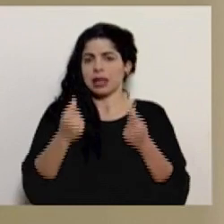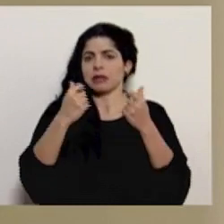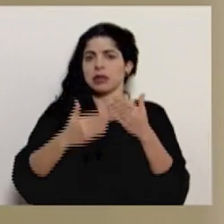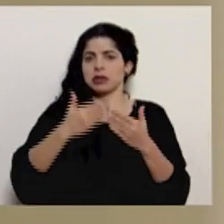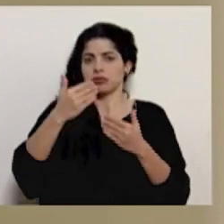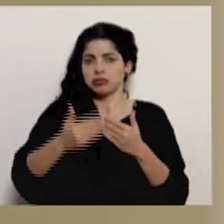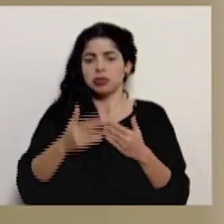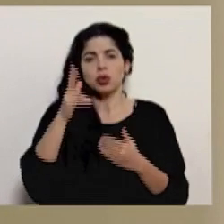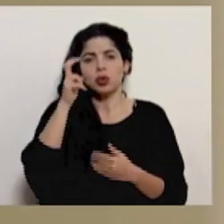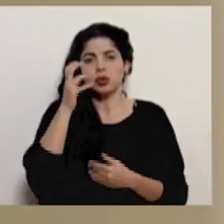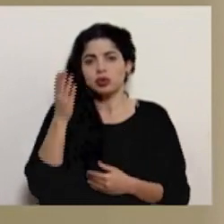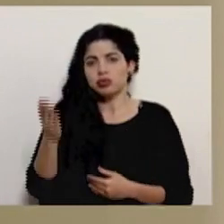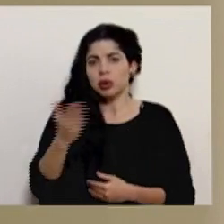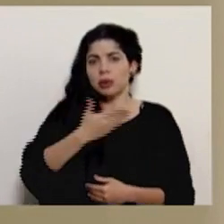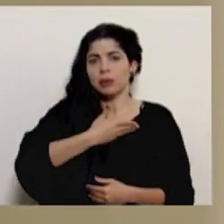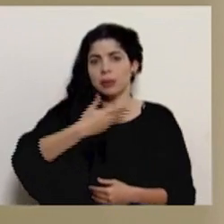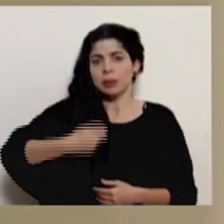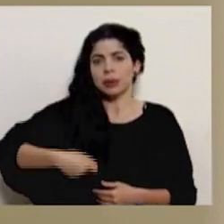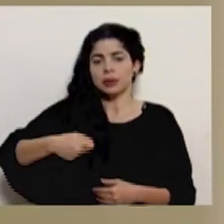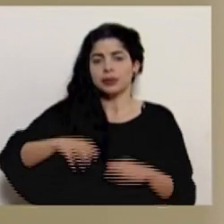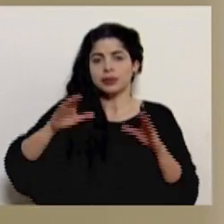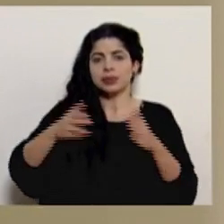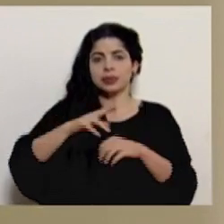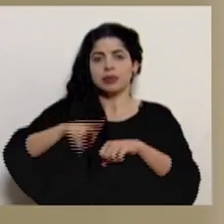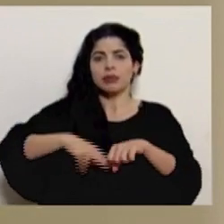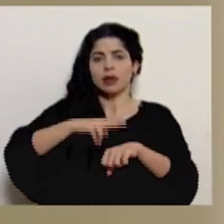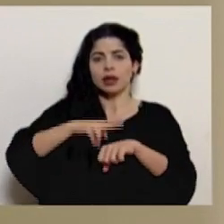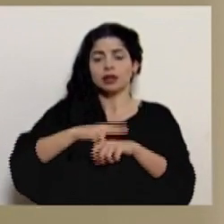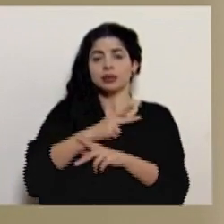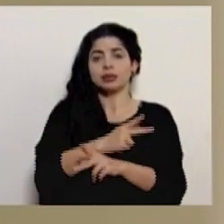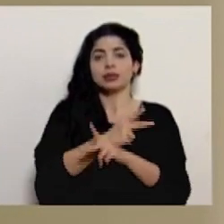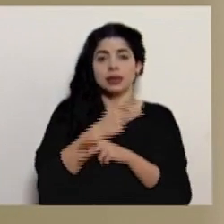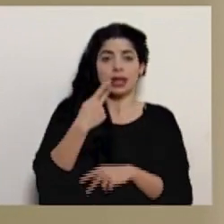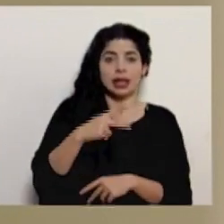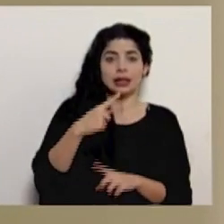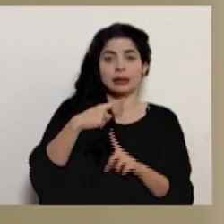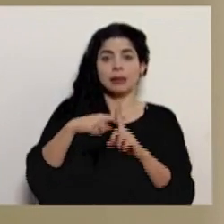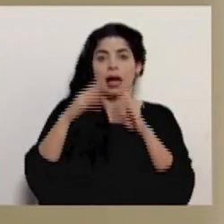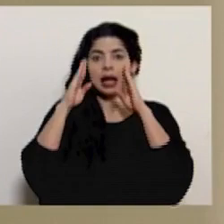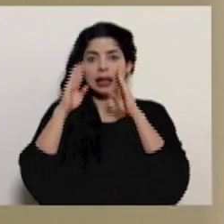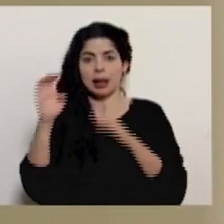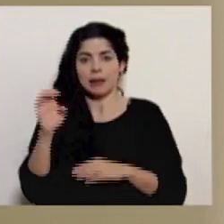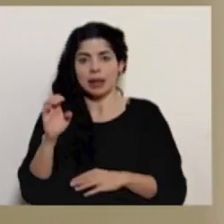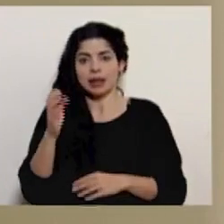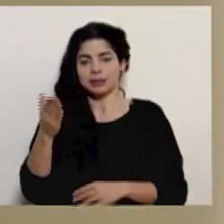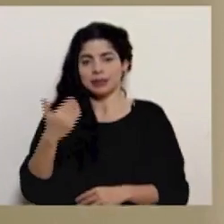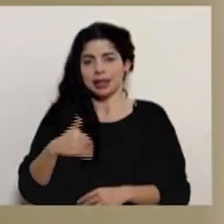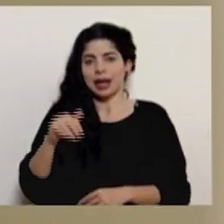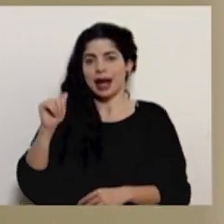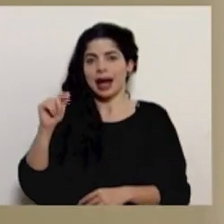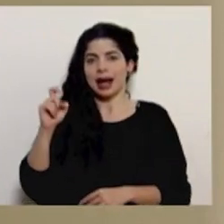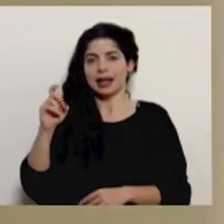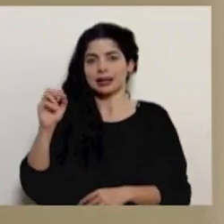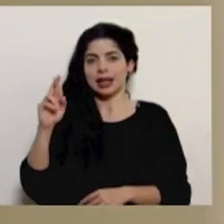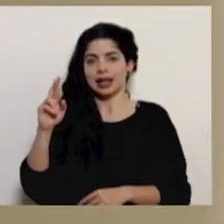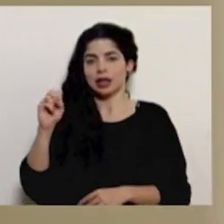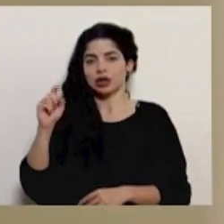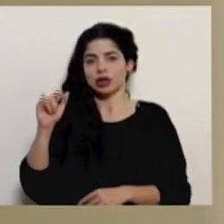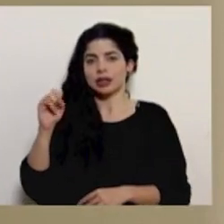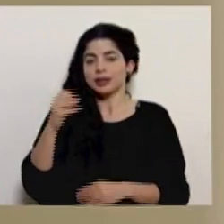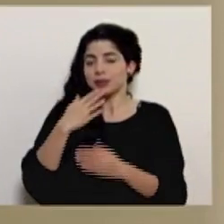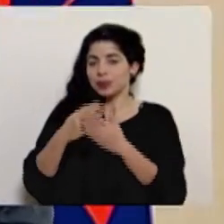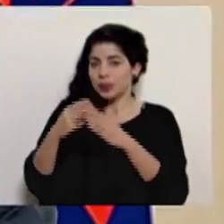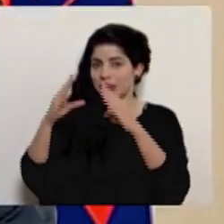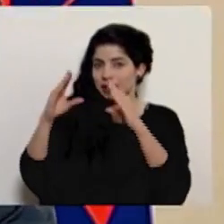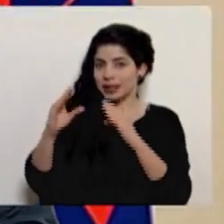a escuchar al presidente de la Comisión Nacional de Prevención de Riesgos y Atención de Emergencias, al señor Alexander Solís. Muy buenas tardes, don